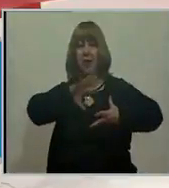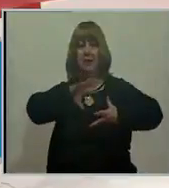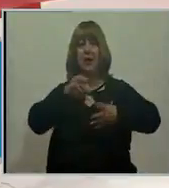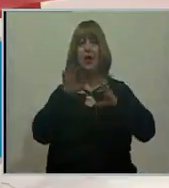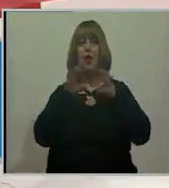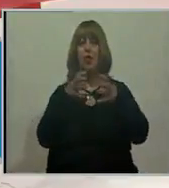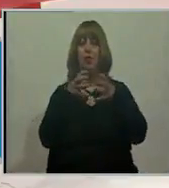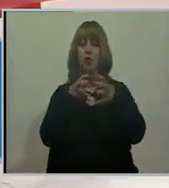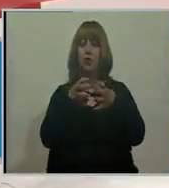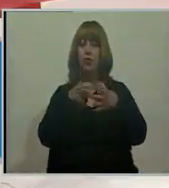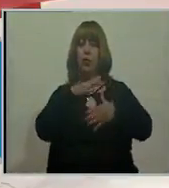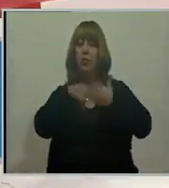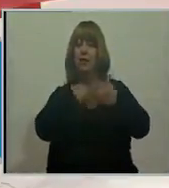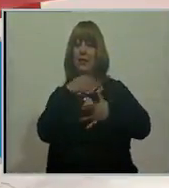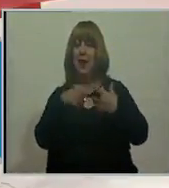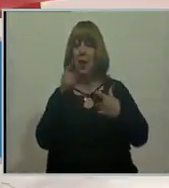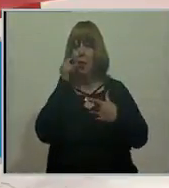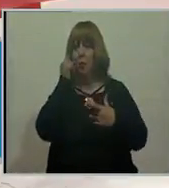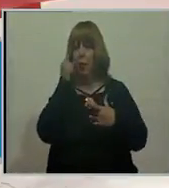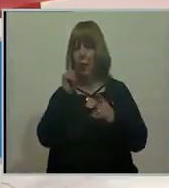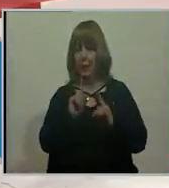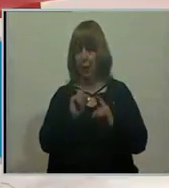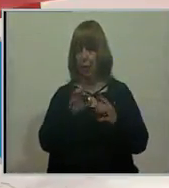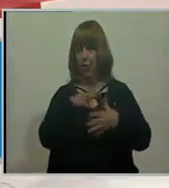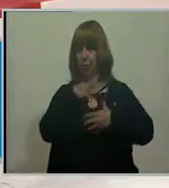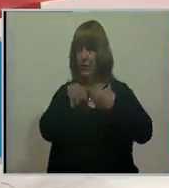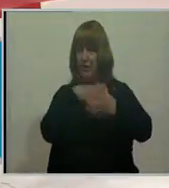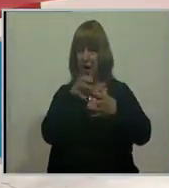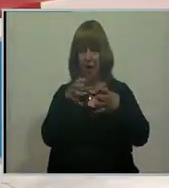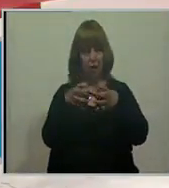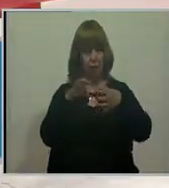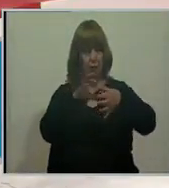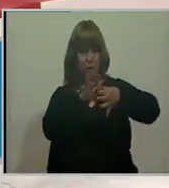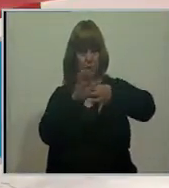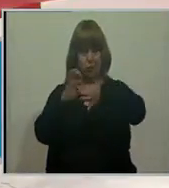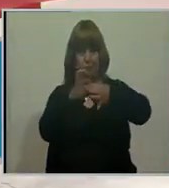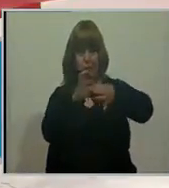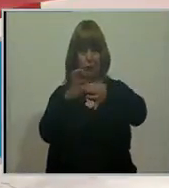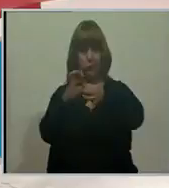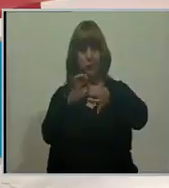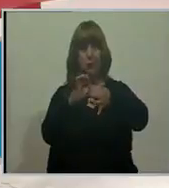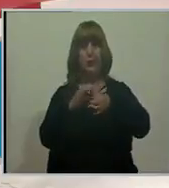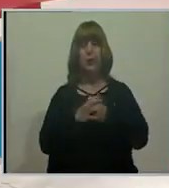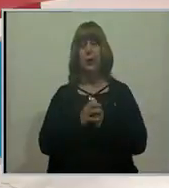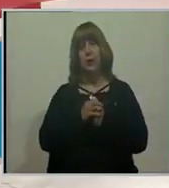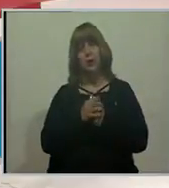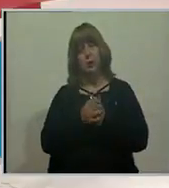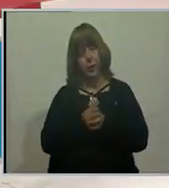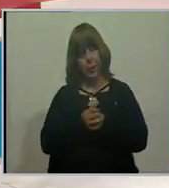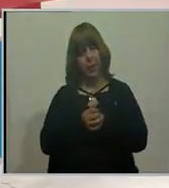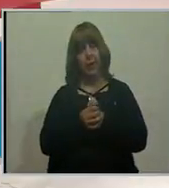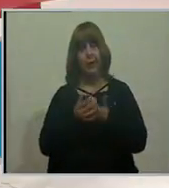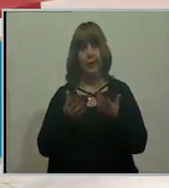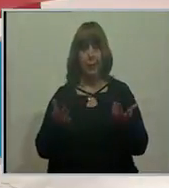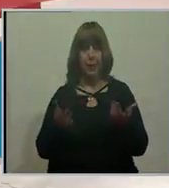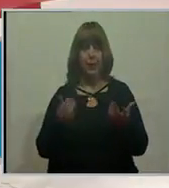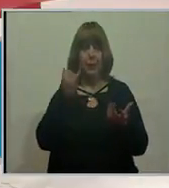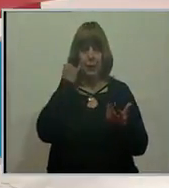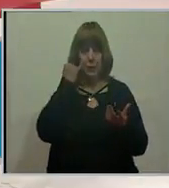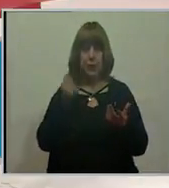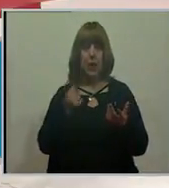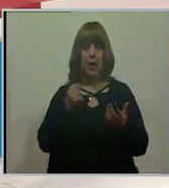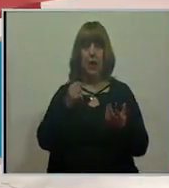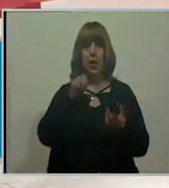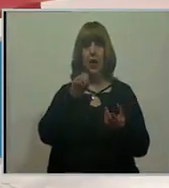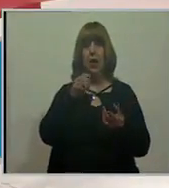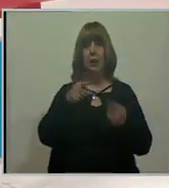también con otras intenciones. Bueno, lamentablemente pasa. Lo cierto es que tienen cuántos himnos, cuántas canciones oficiales,